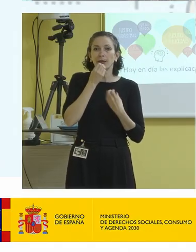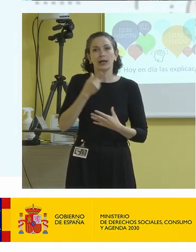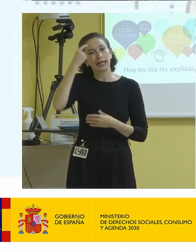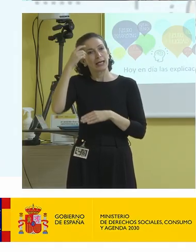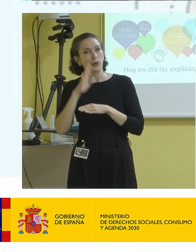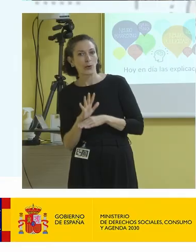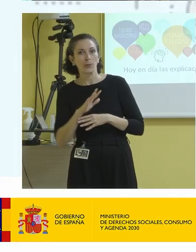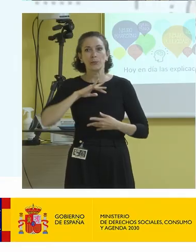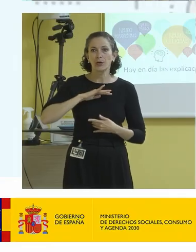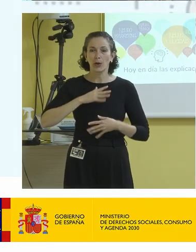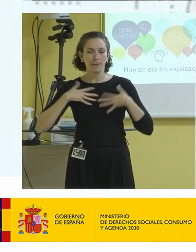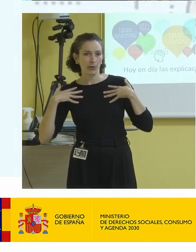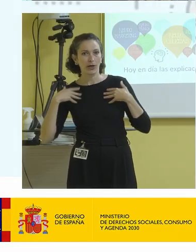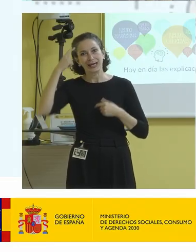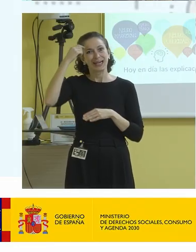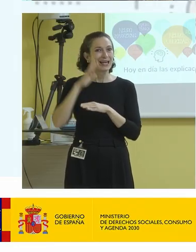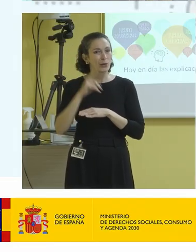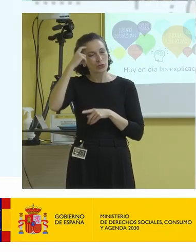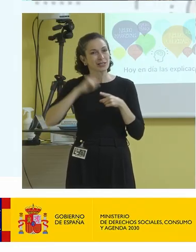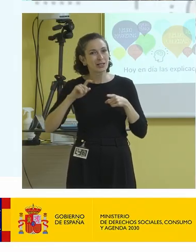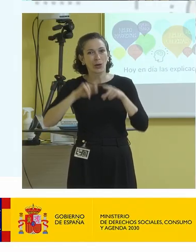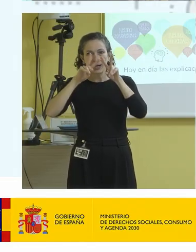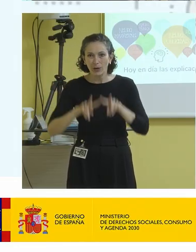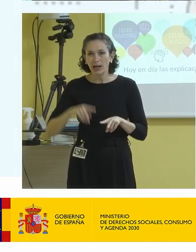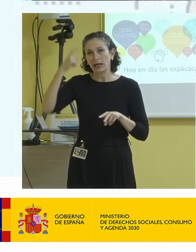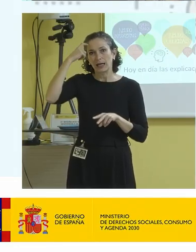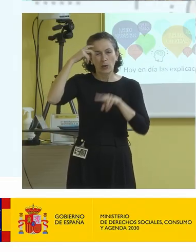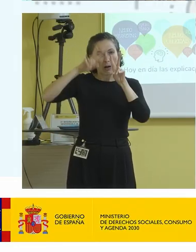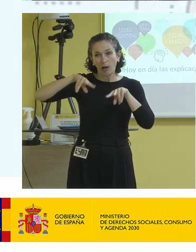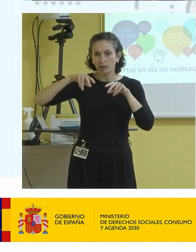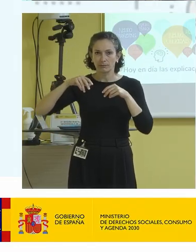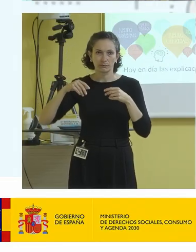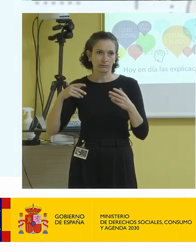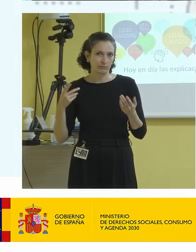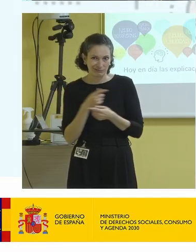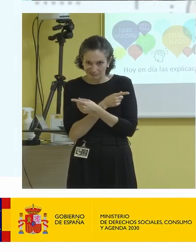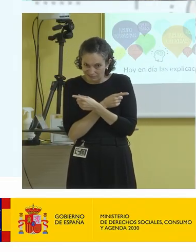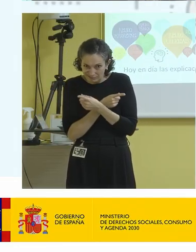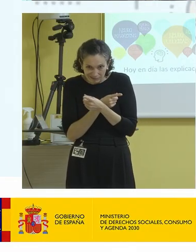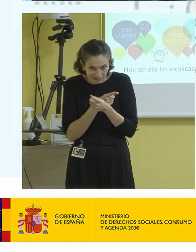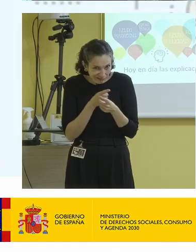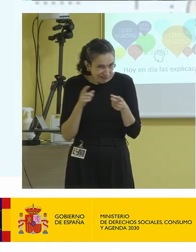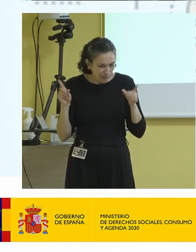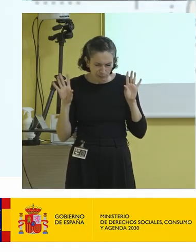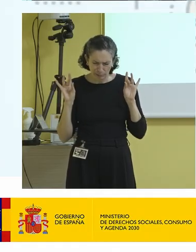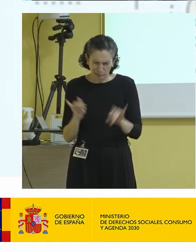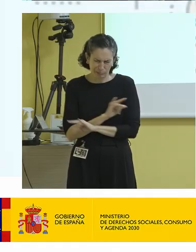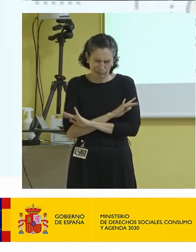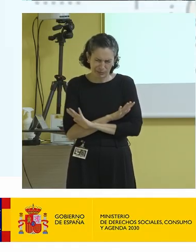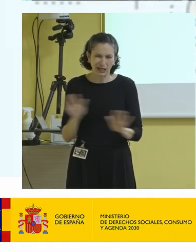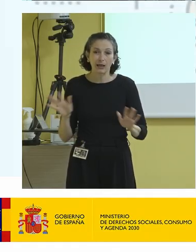neurobioemoción, neuropsicoanálisis, neurobiodescodificación, neuro... Dios mío, ninguna de esas cosas vale para absolutamente nada.